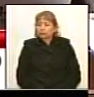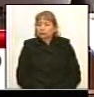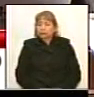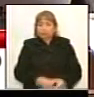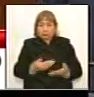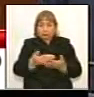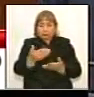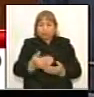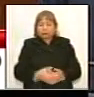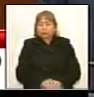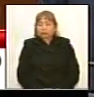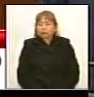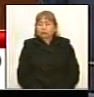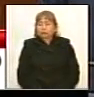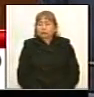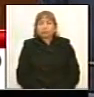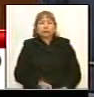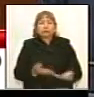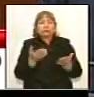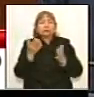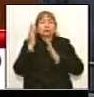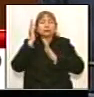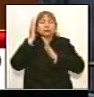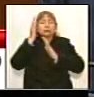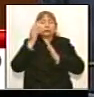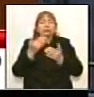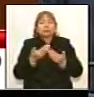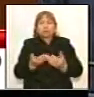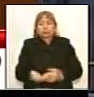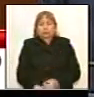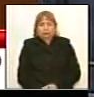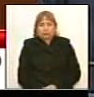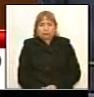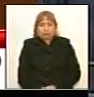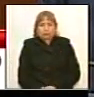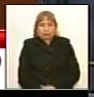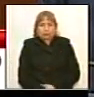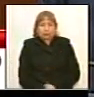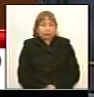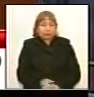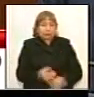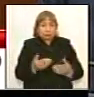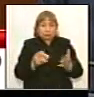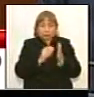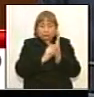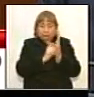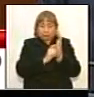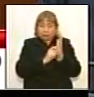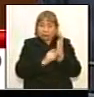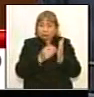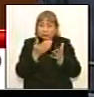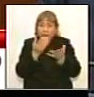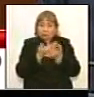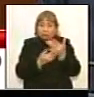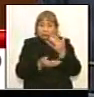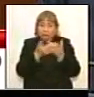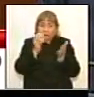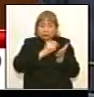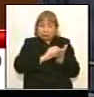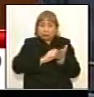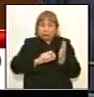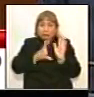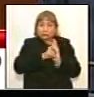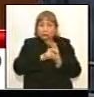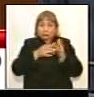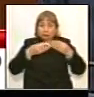Continúe. ¿Cuál es el mensaje que queremos dar? Que lo que acabamos de escribir con la mano sobre una ley de